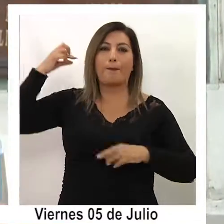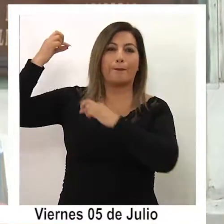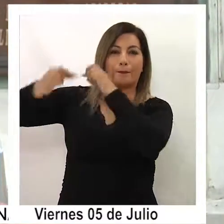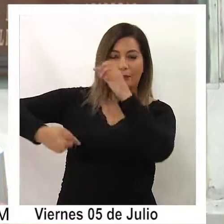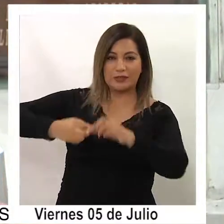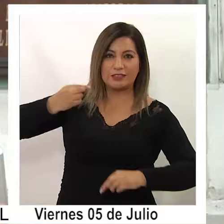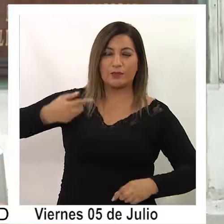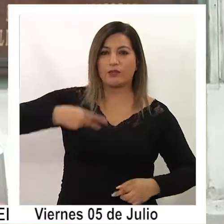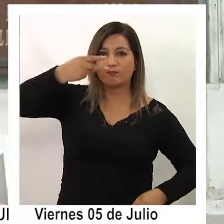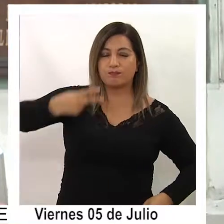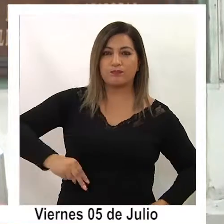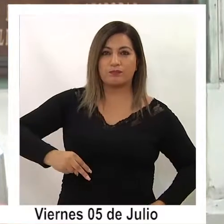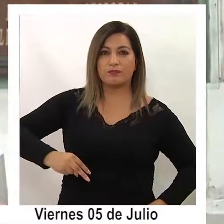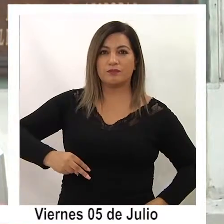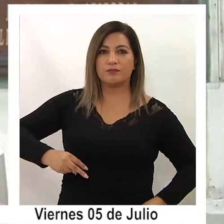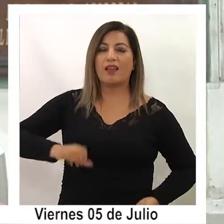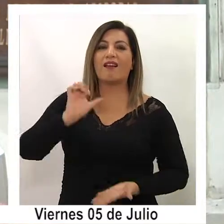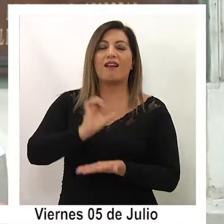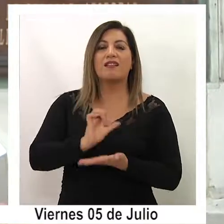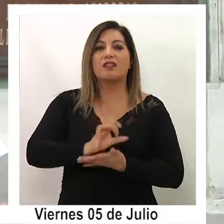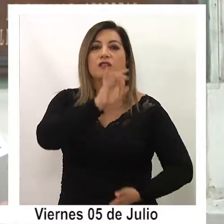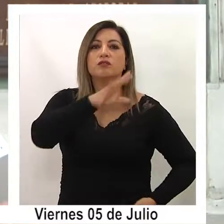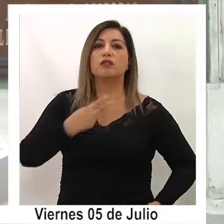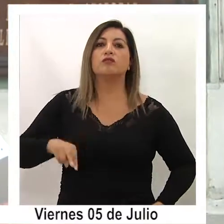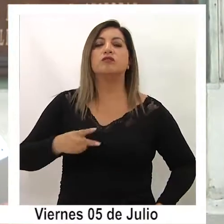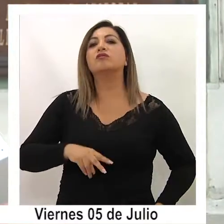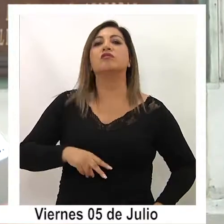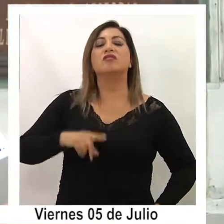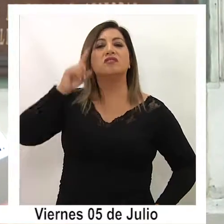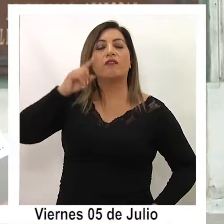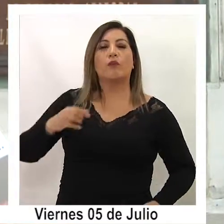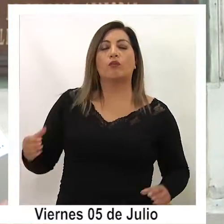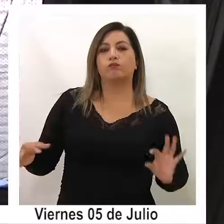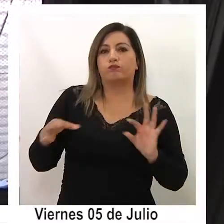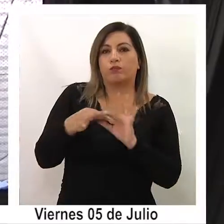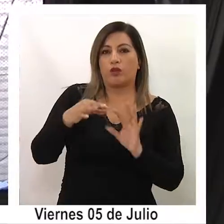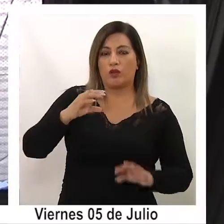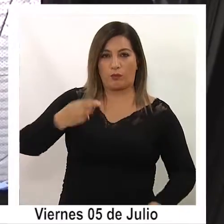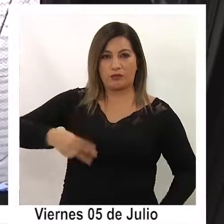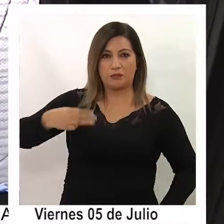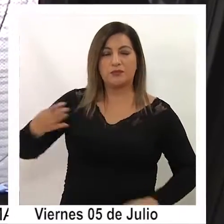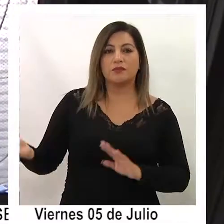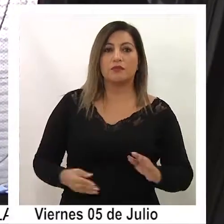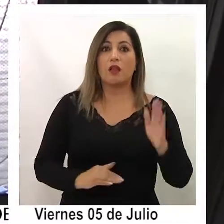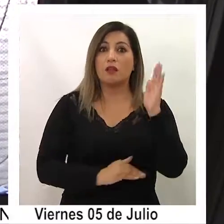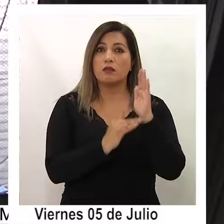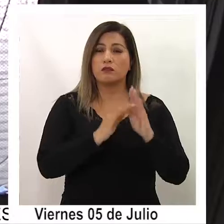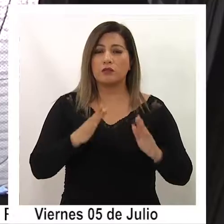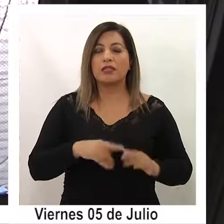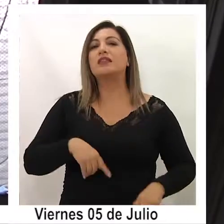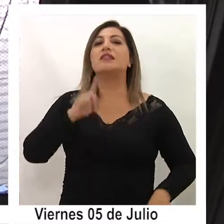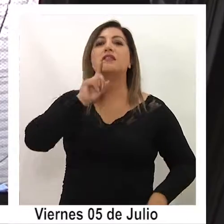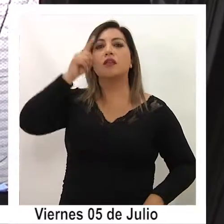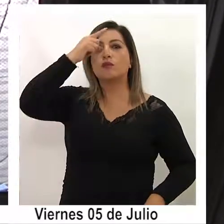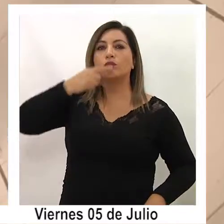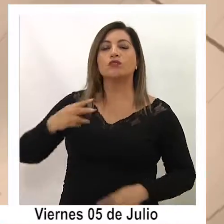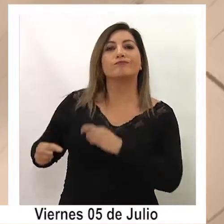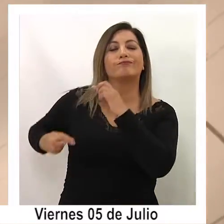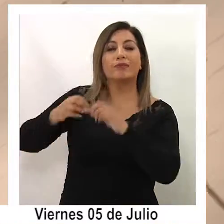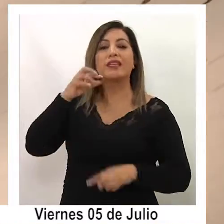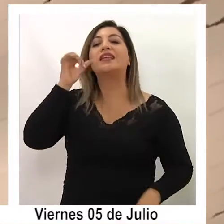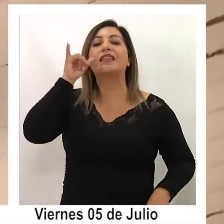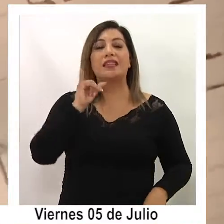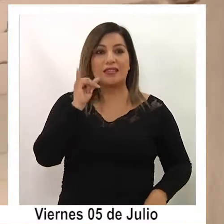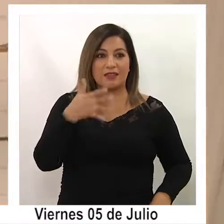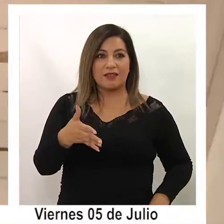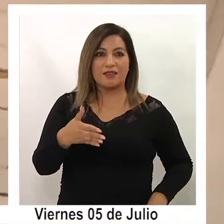patrimonial que pertenece al Estado de Chile, lo tenemos en comodato con la municipalidad. El edificio que alberga al Museo Regional de Iquique debió